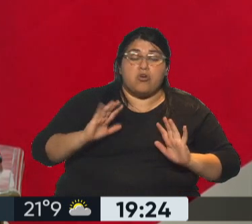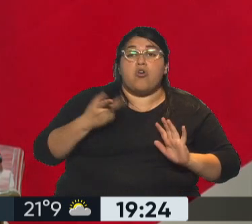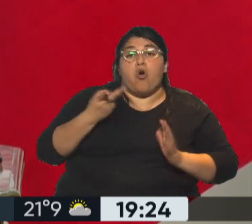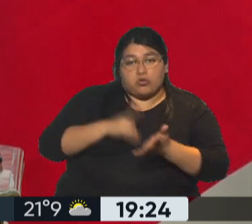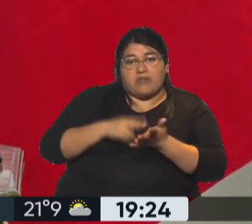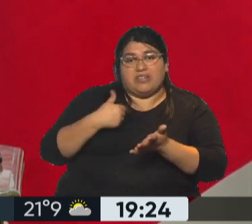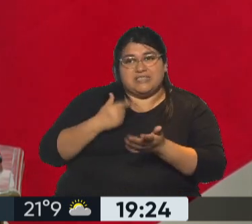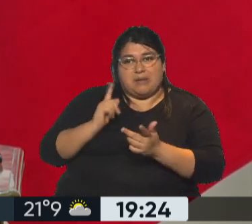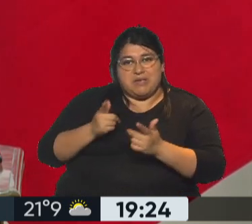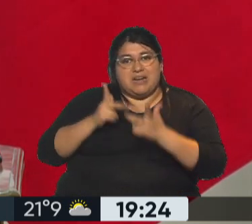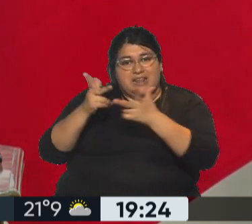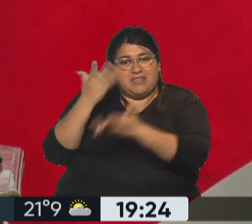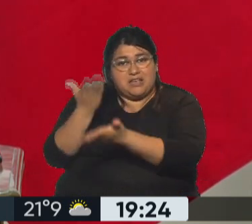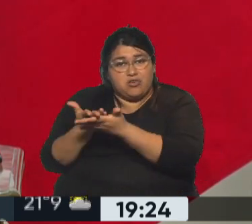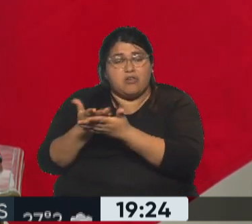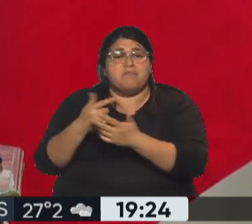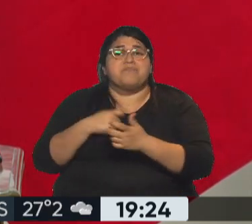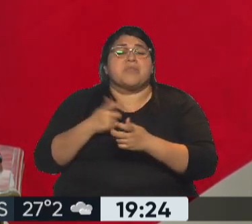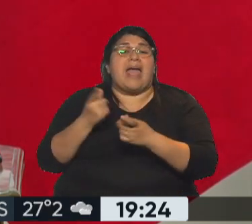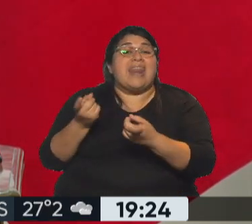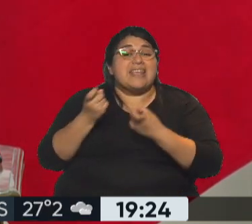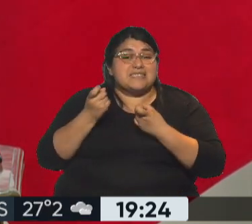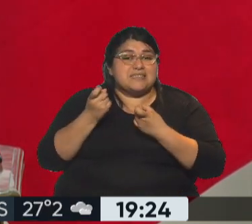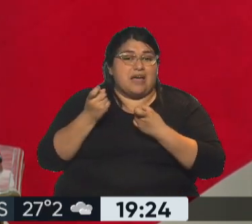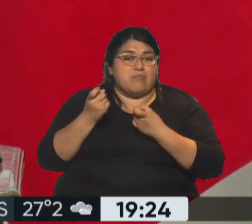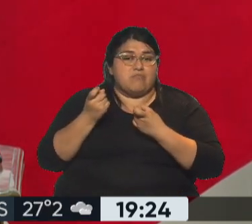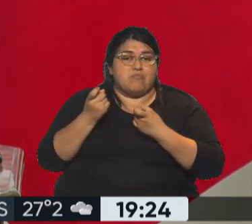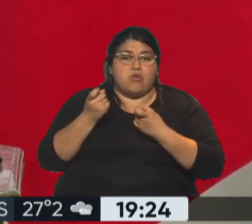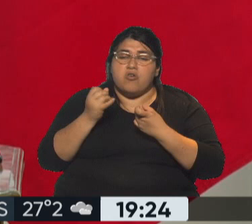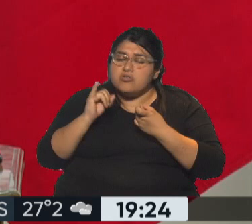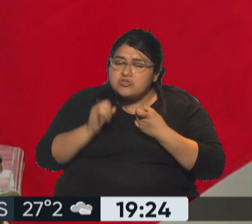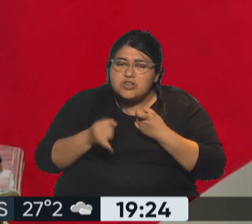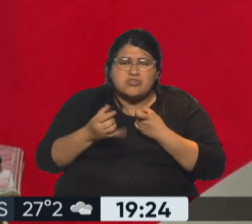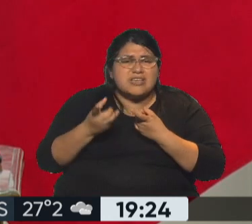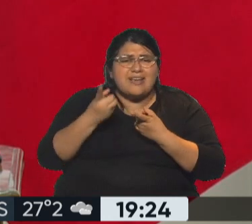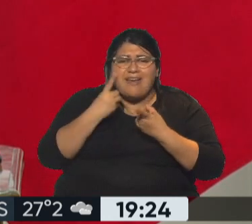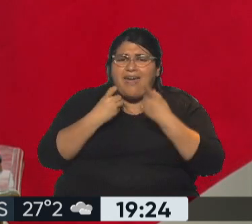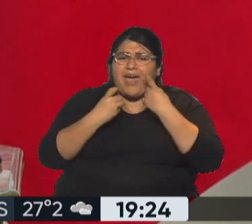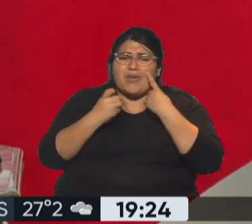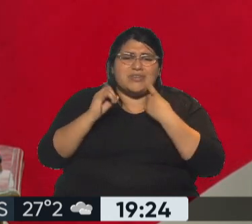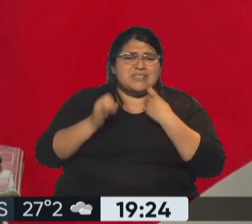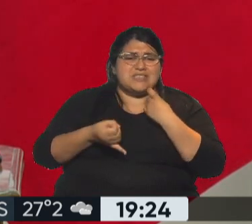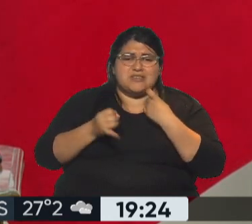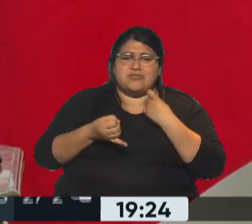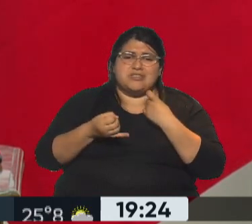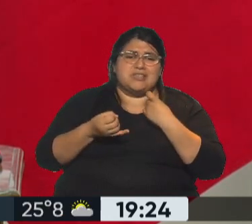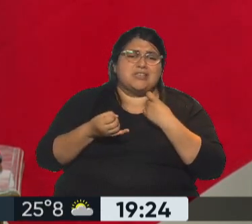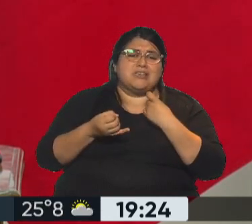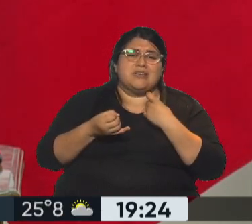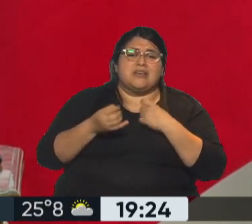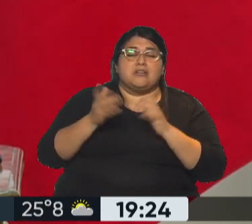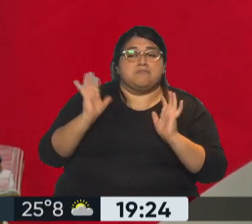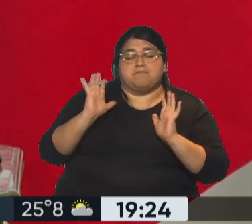plantear la necesidad de que de una vez por todas se revisen los sobrecargos, que a nuestro